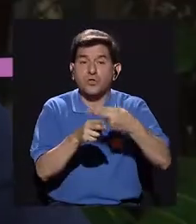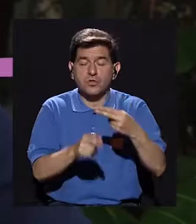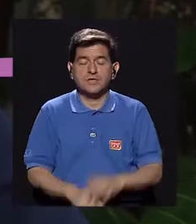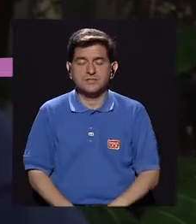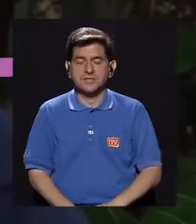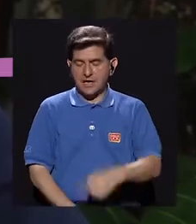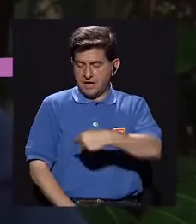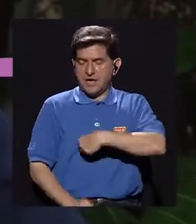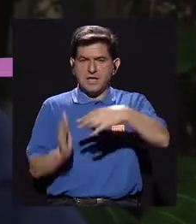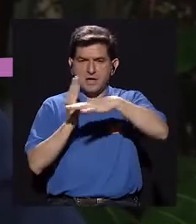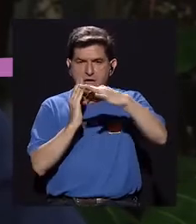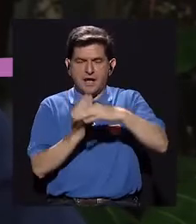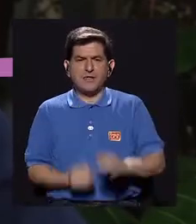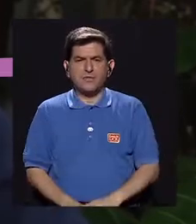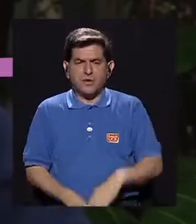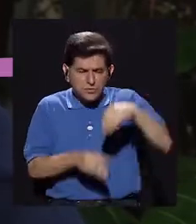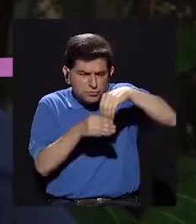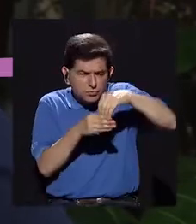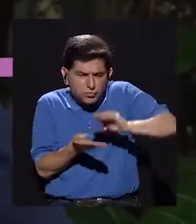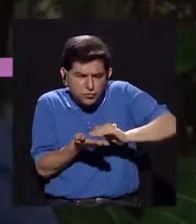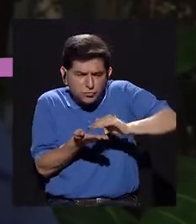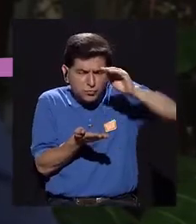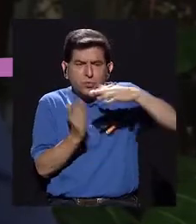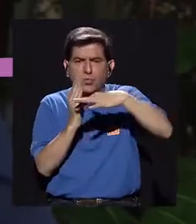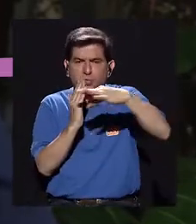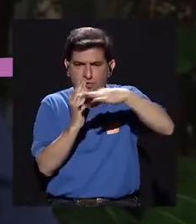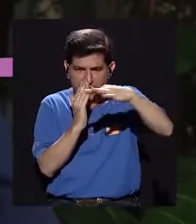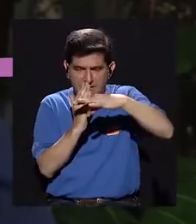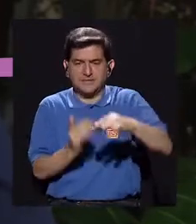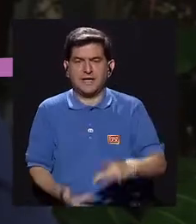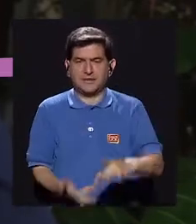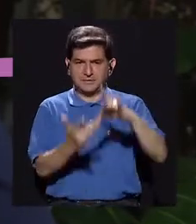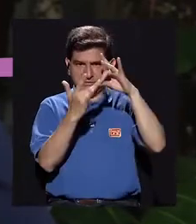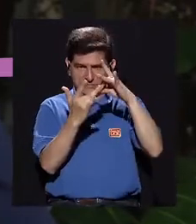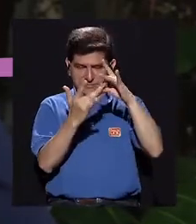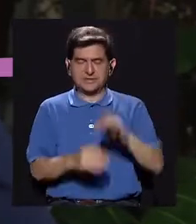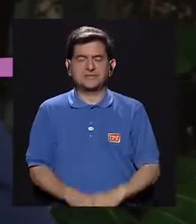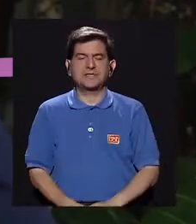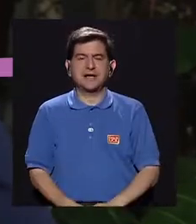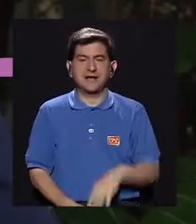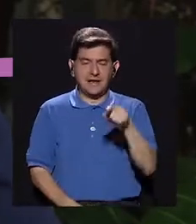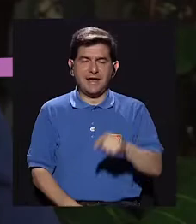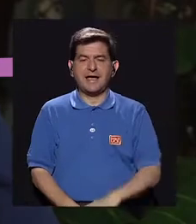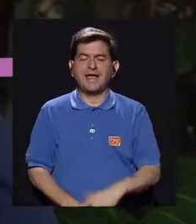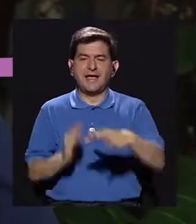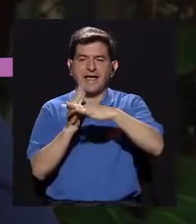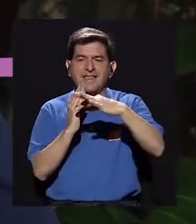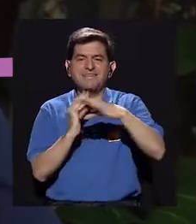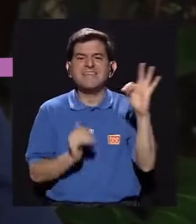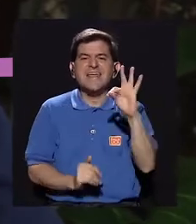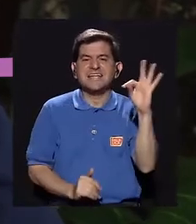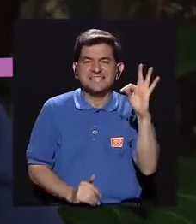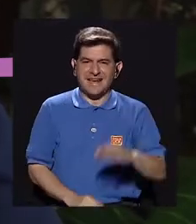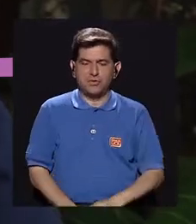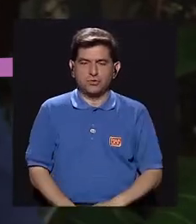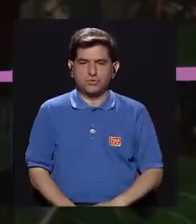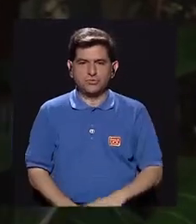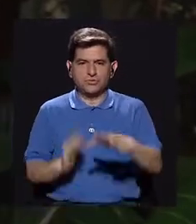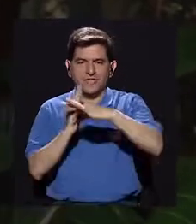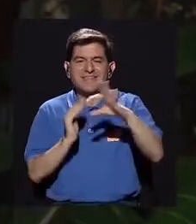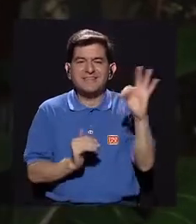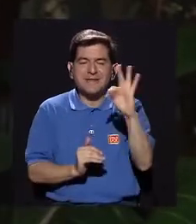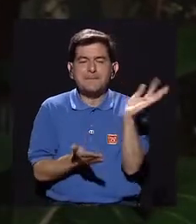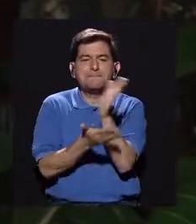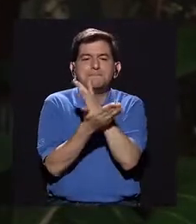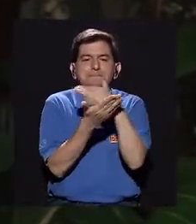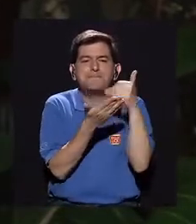su nombre lo dice, el hígado graso es la acumulación de grasa en el hígado, principalmente en forma de triglicéridos. Los